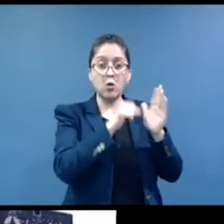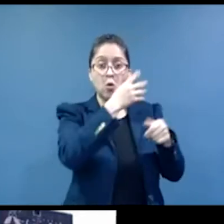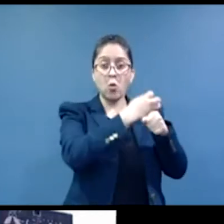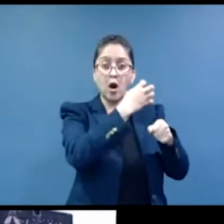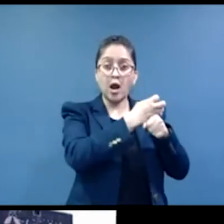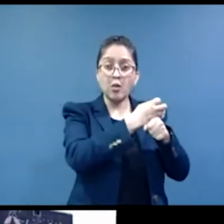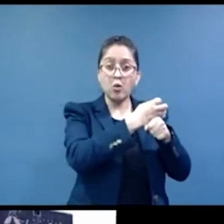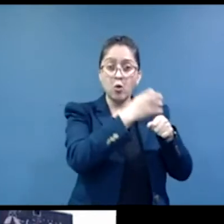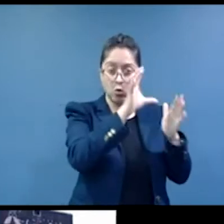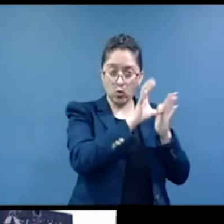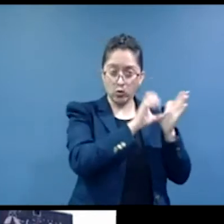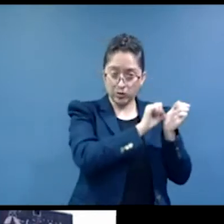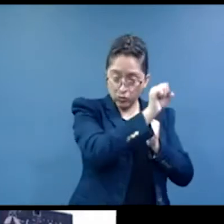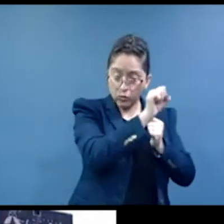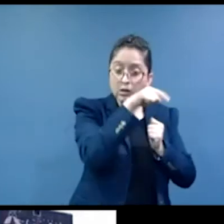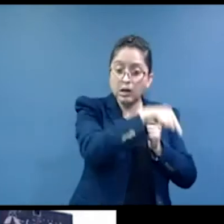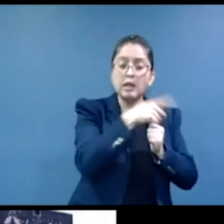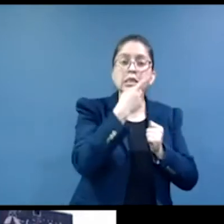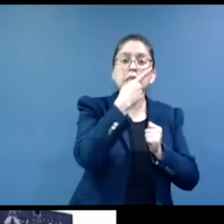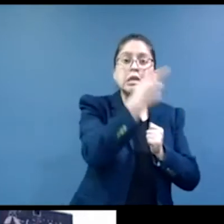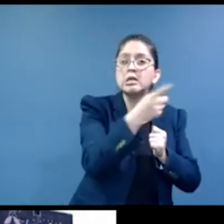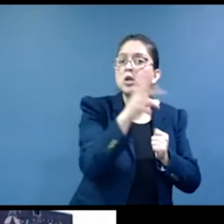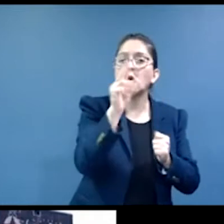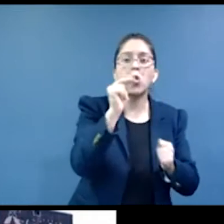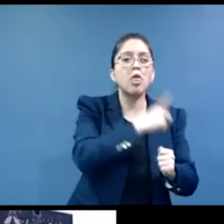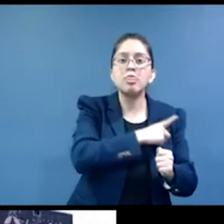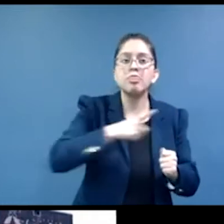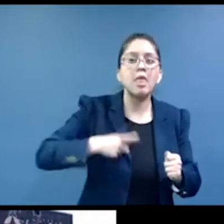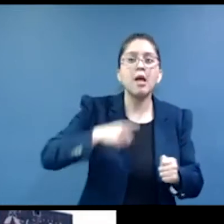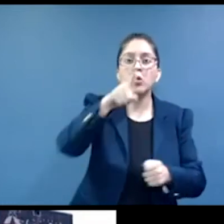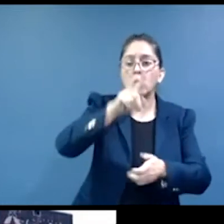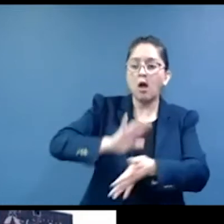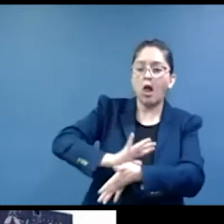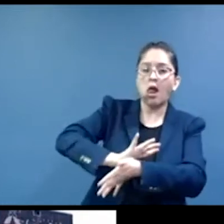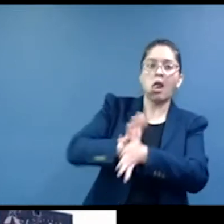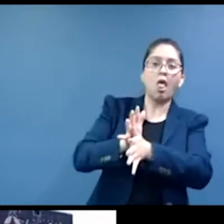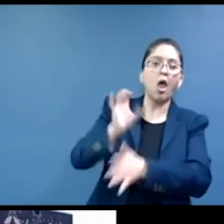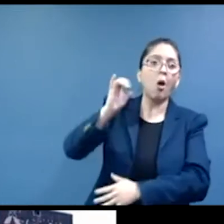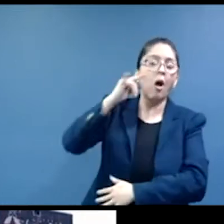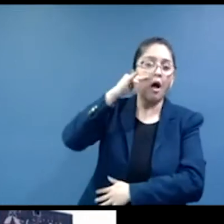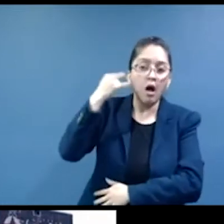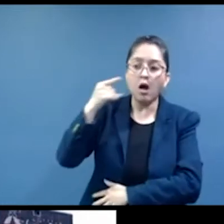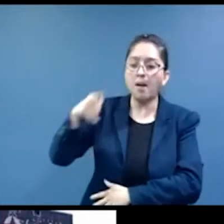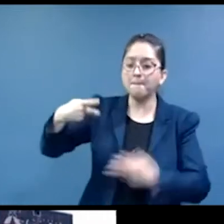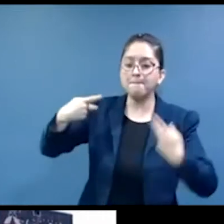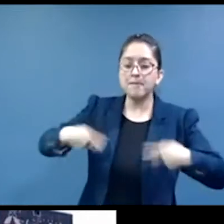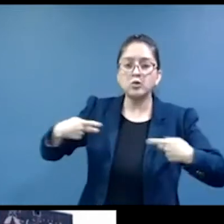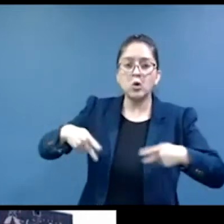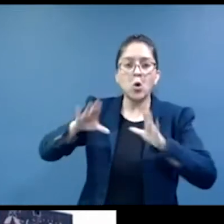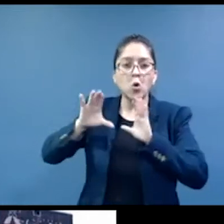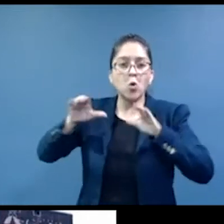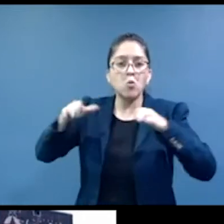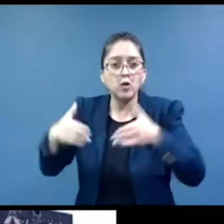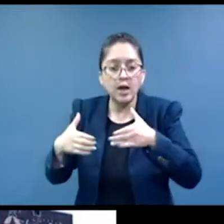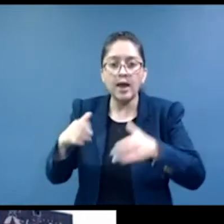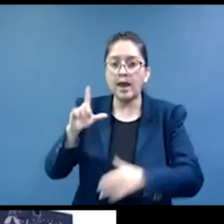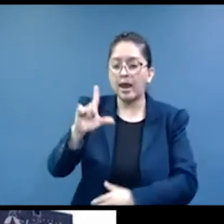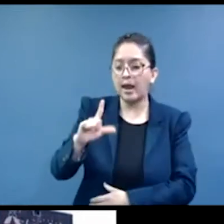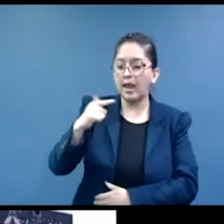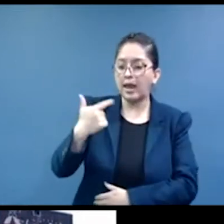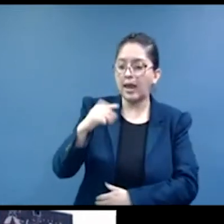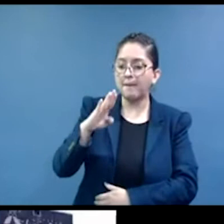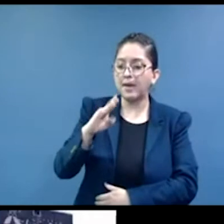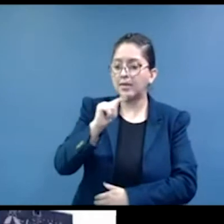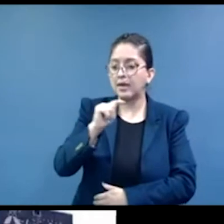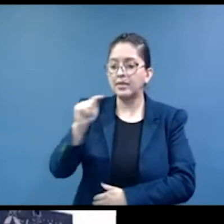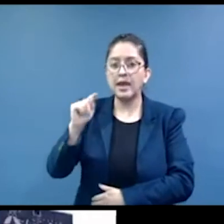discriminar a personas de la comunidad LGBTIQ más, de que